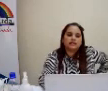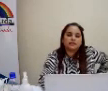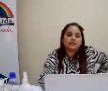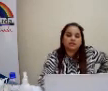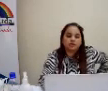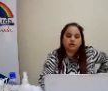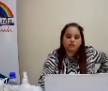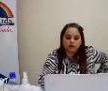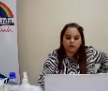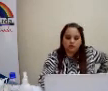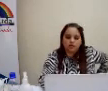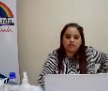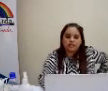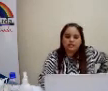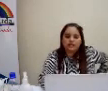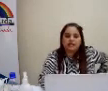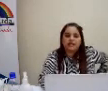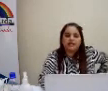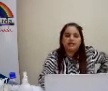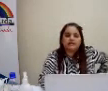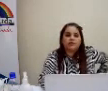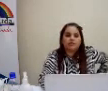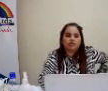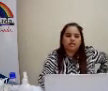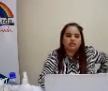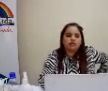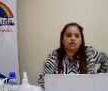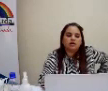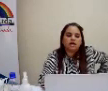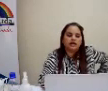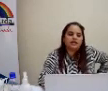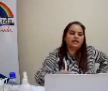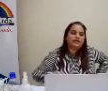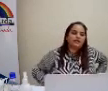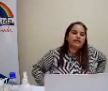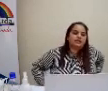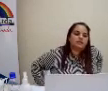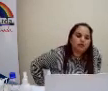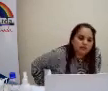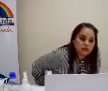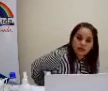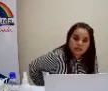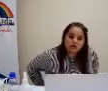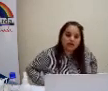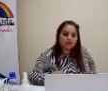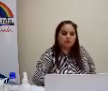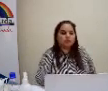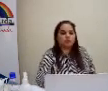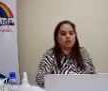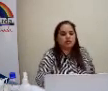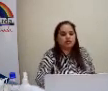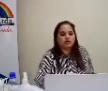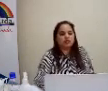el DSM-5 es el más nuevo, este es el DSM-4 del anterior, que clasificó así los estados de